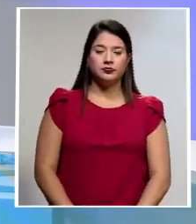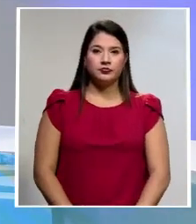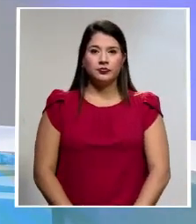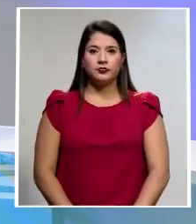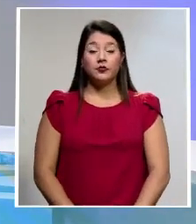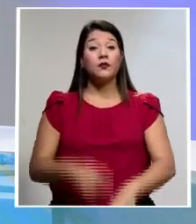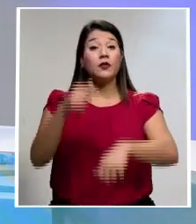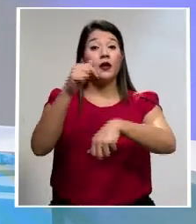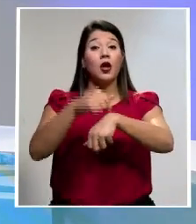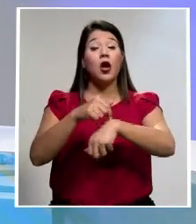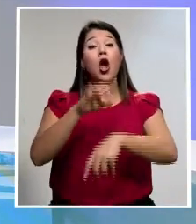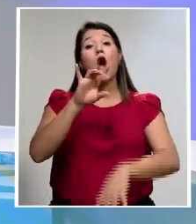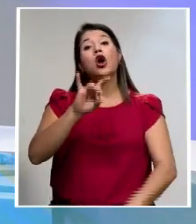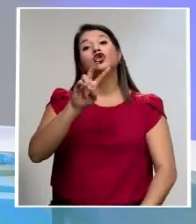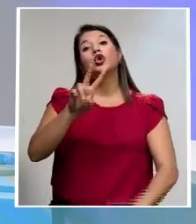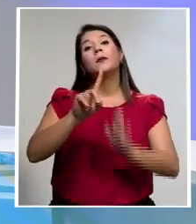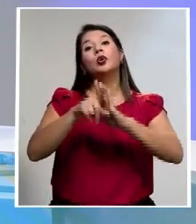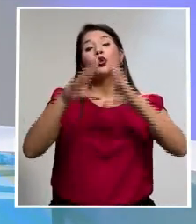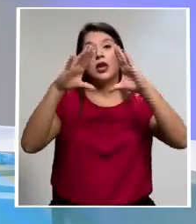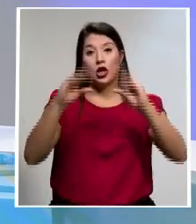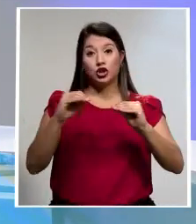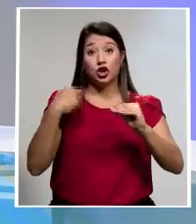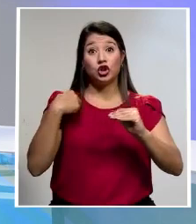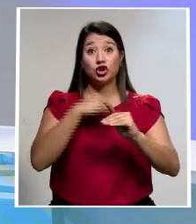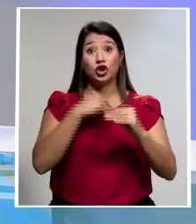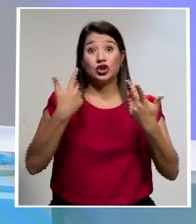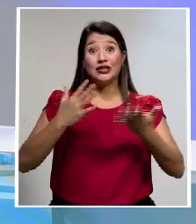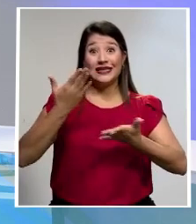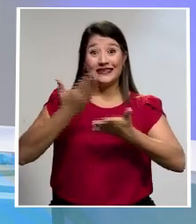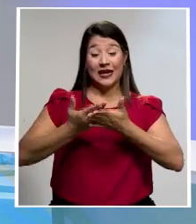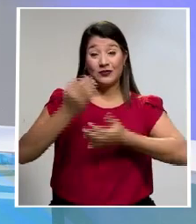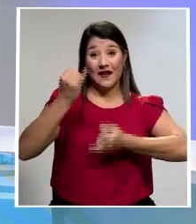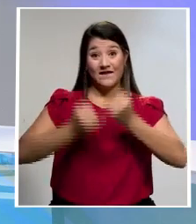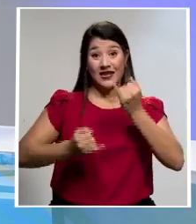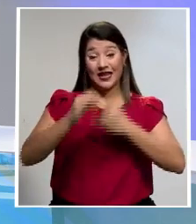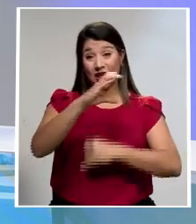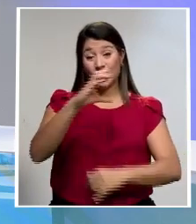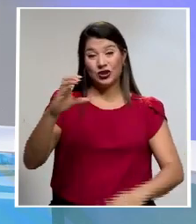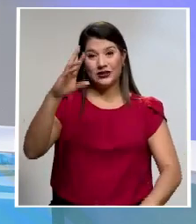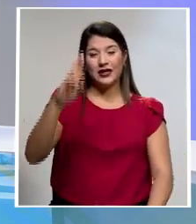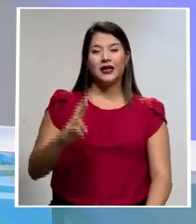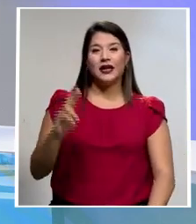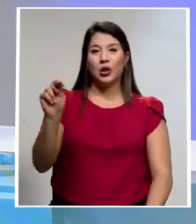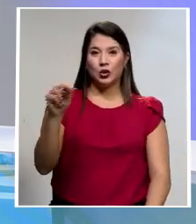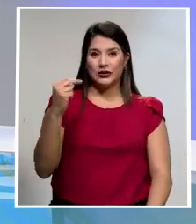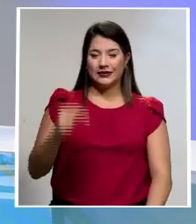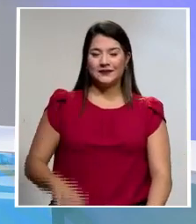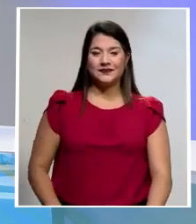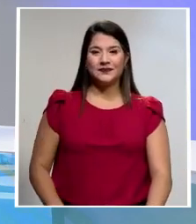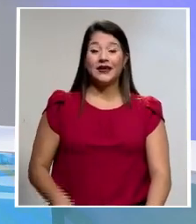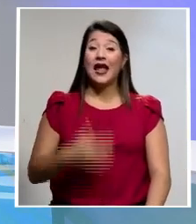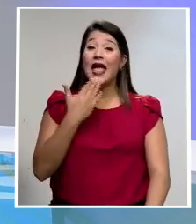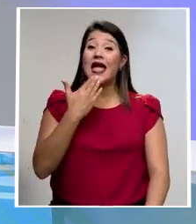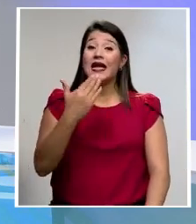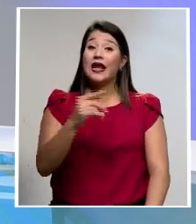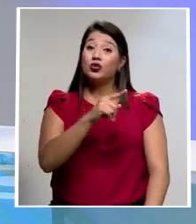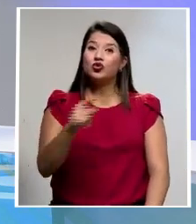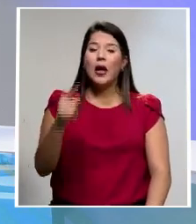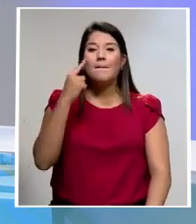A las 8 de la noche con 2 minutos, llegamos al final de esta edición estelar de Costa Rica Noticias. Gracias